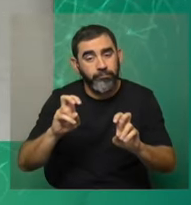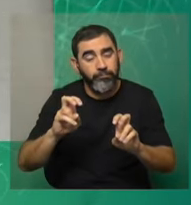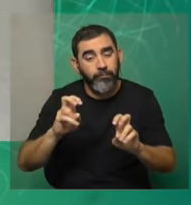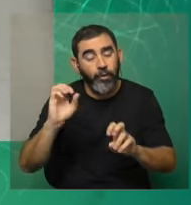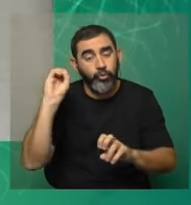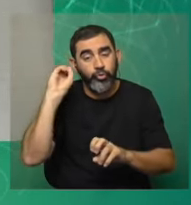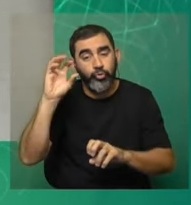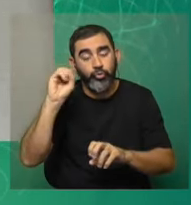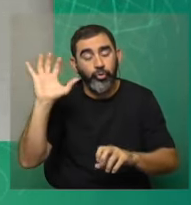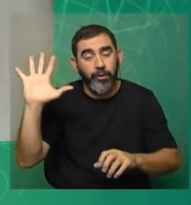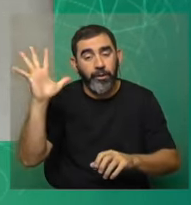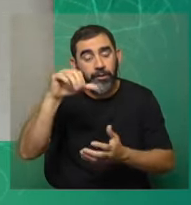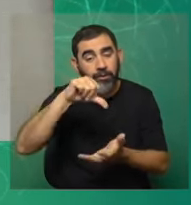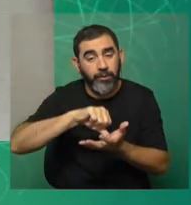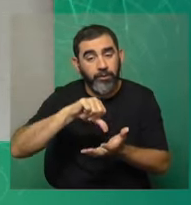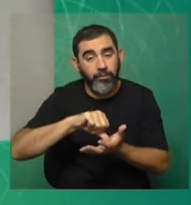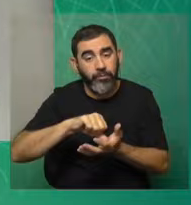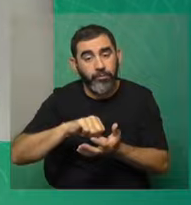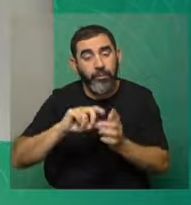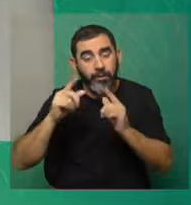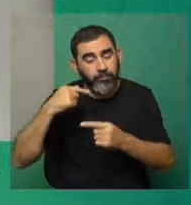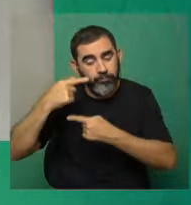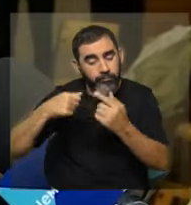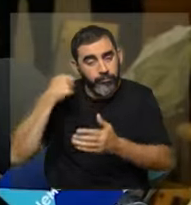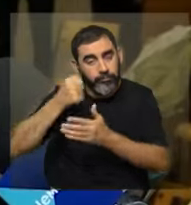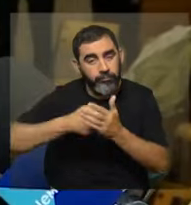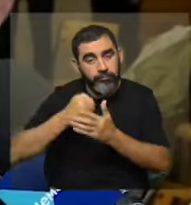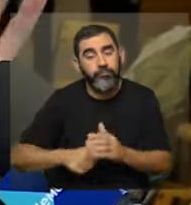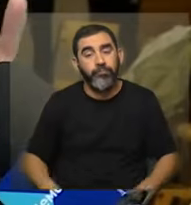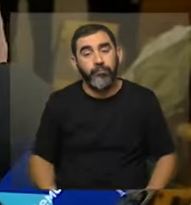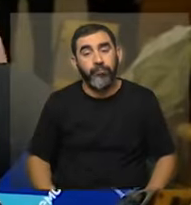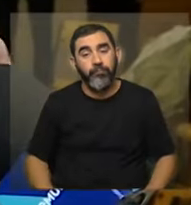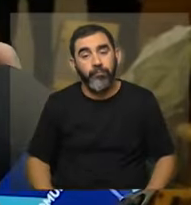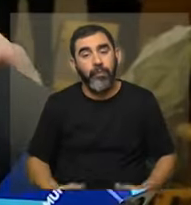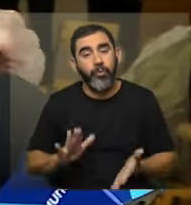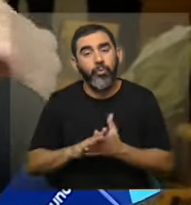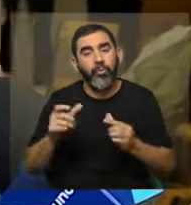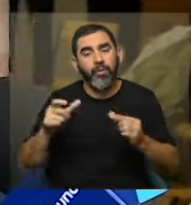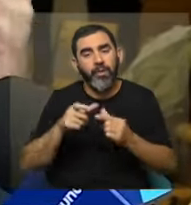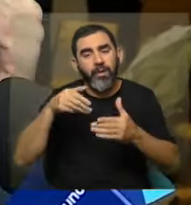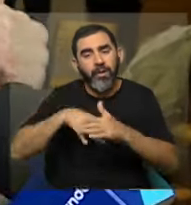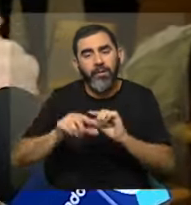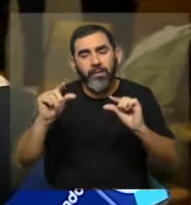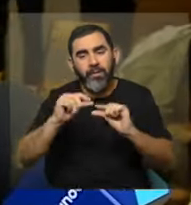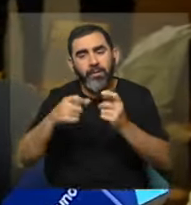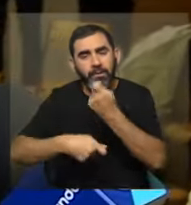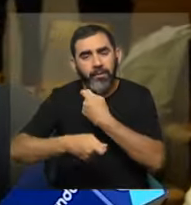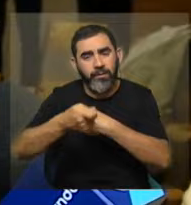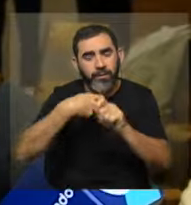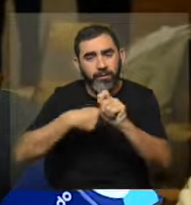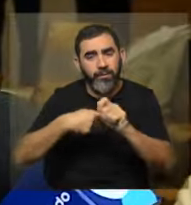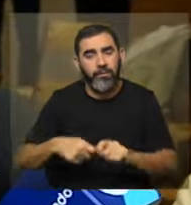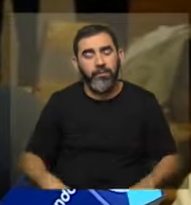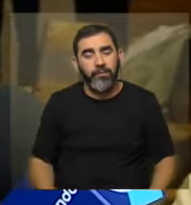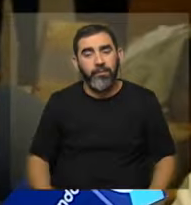del sodre en el interior del país Yo creo que es algo que hay que seguir profundizando respecto a la baja de entradas en los espectáculos del ballet señaladas por